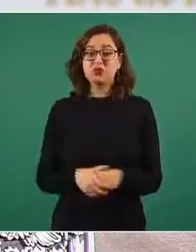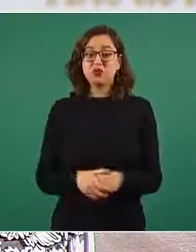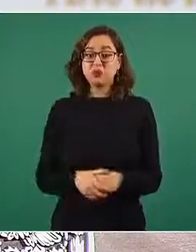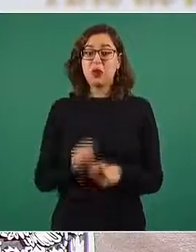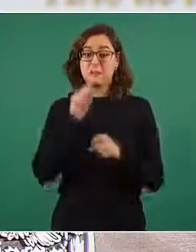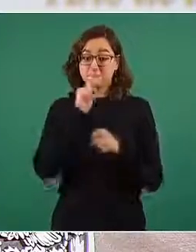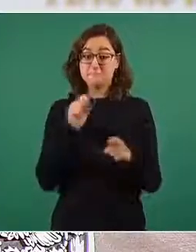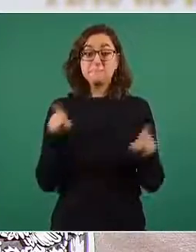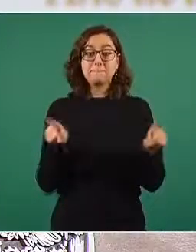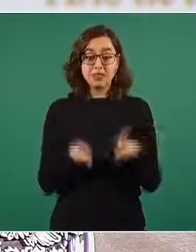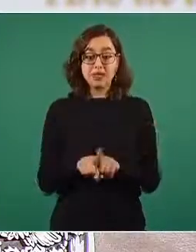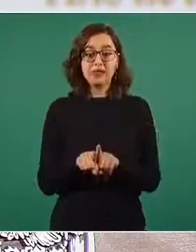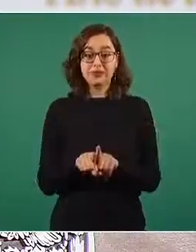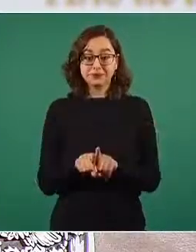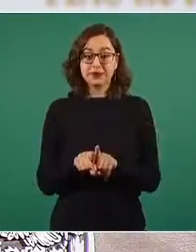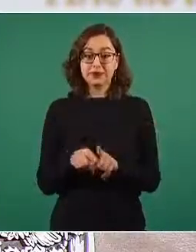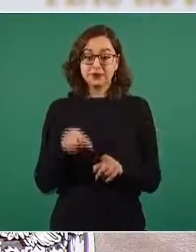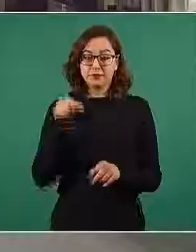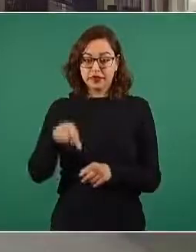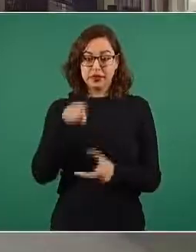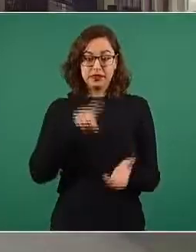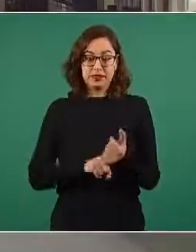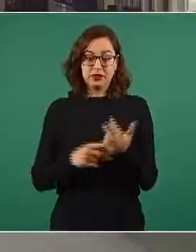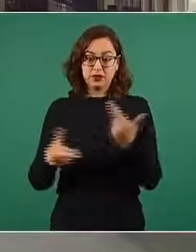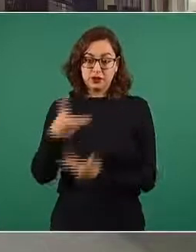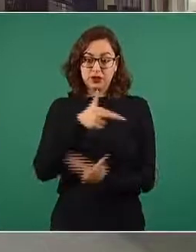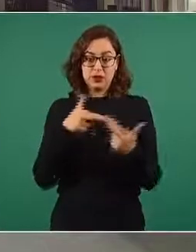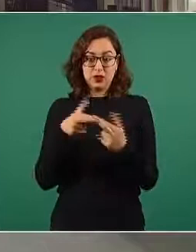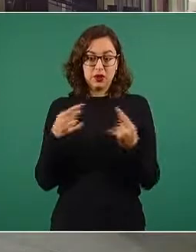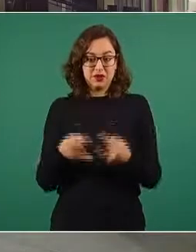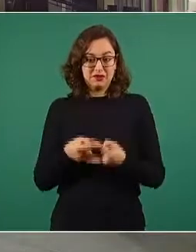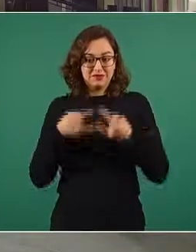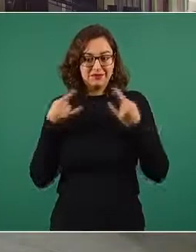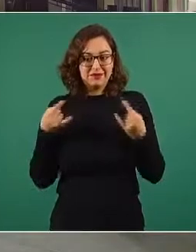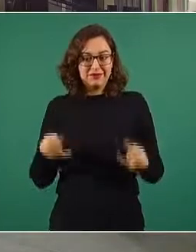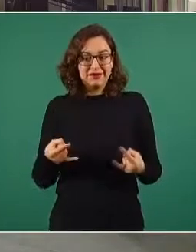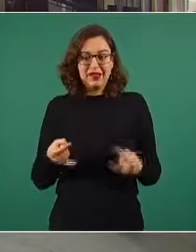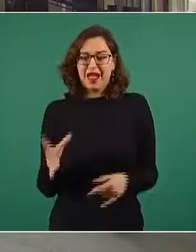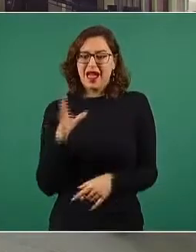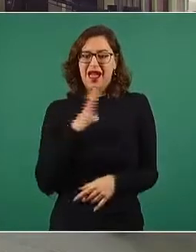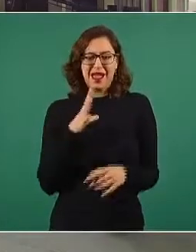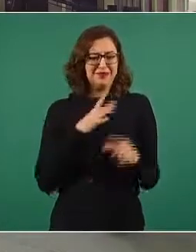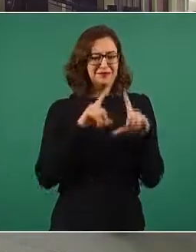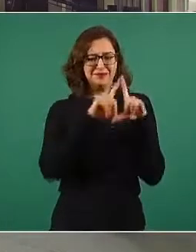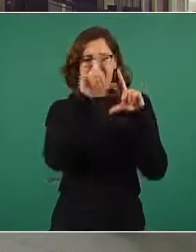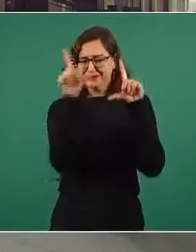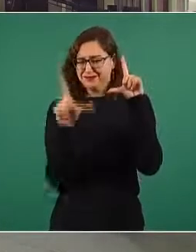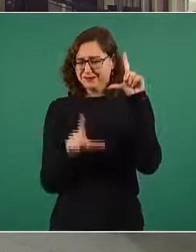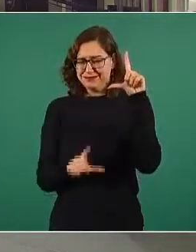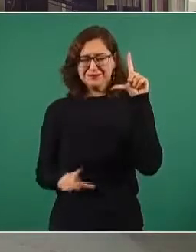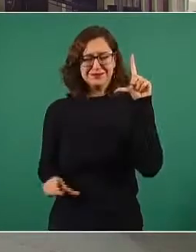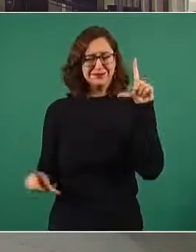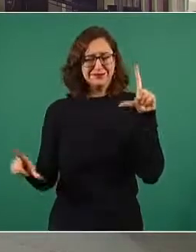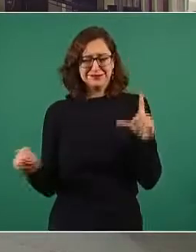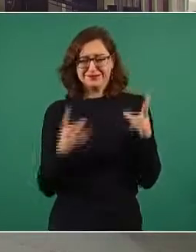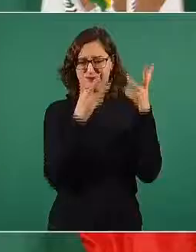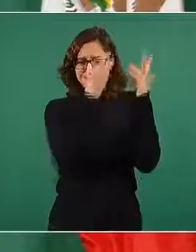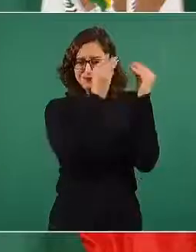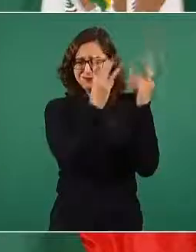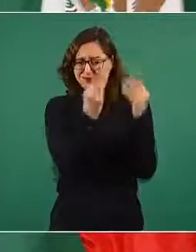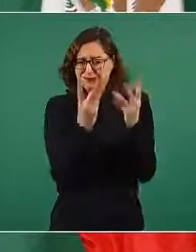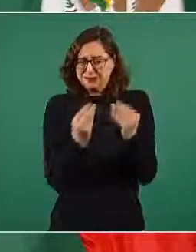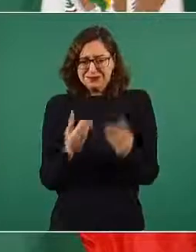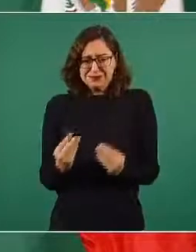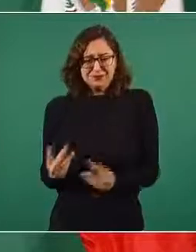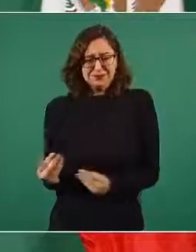historia regional, y así hay muchos en todo el país. Entonces,